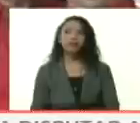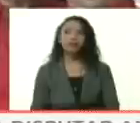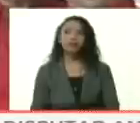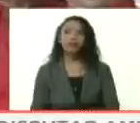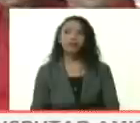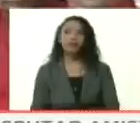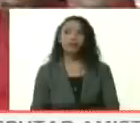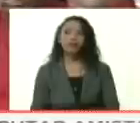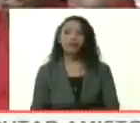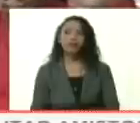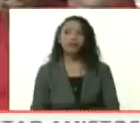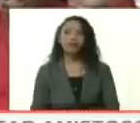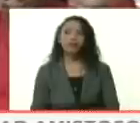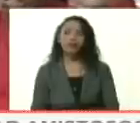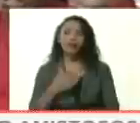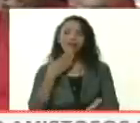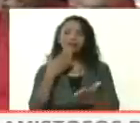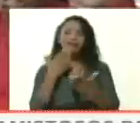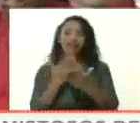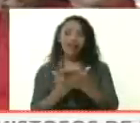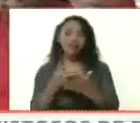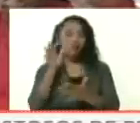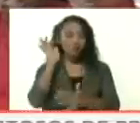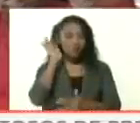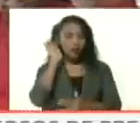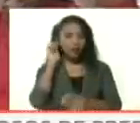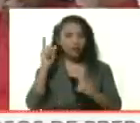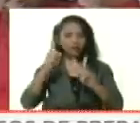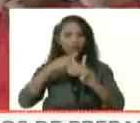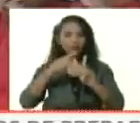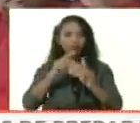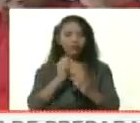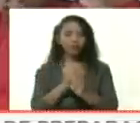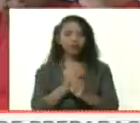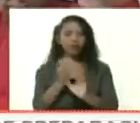Gracias, María Vargas. Mira,